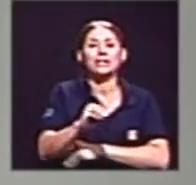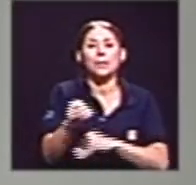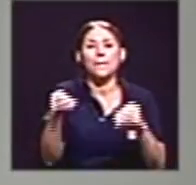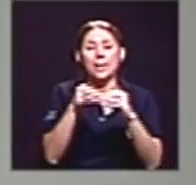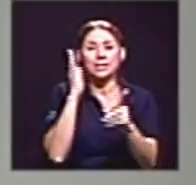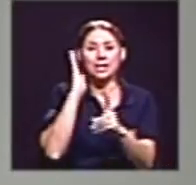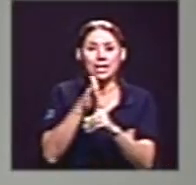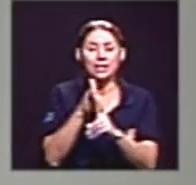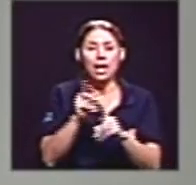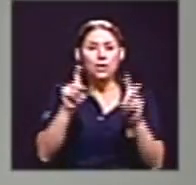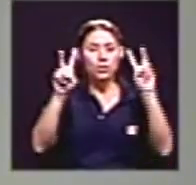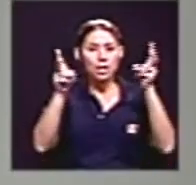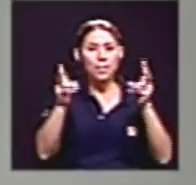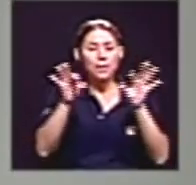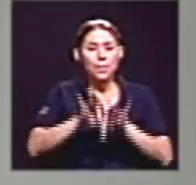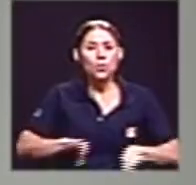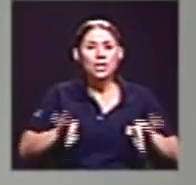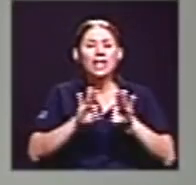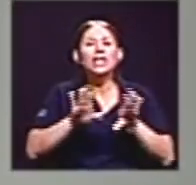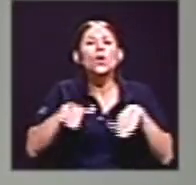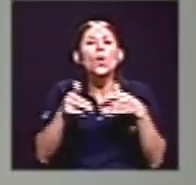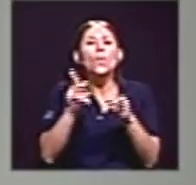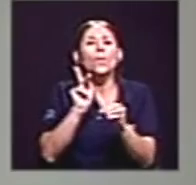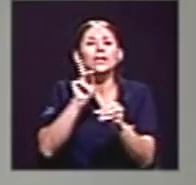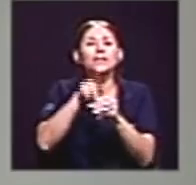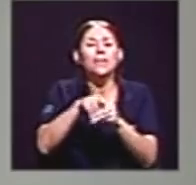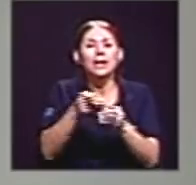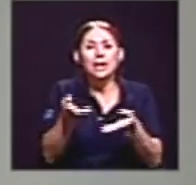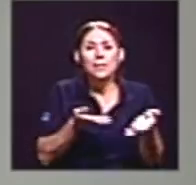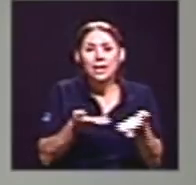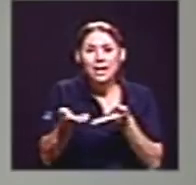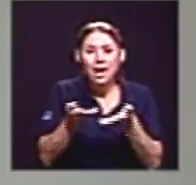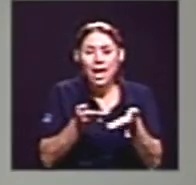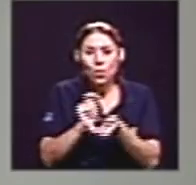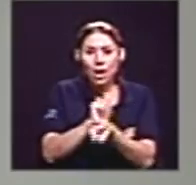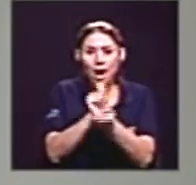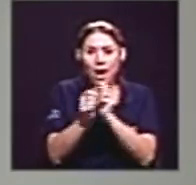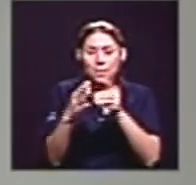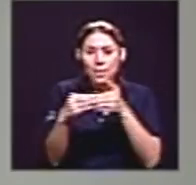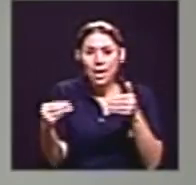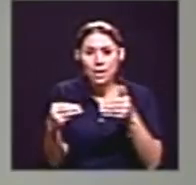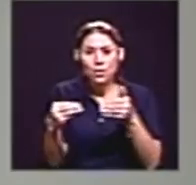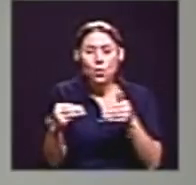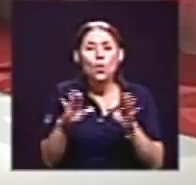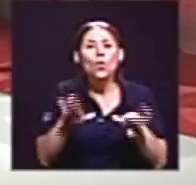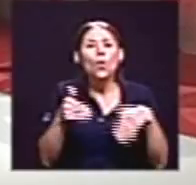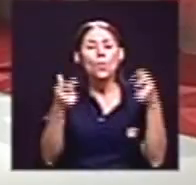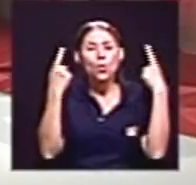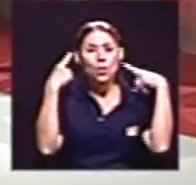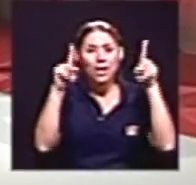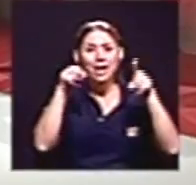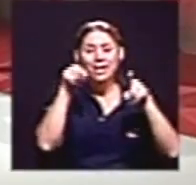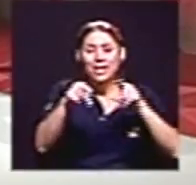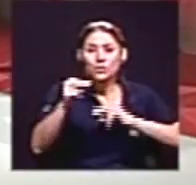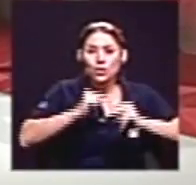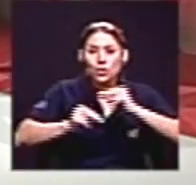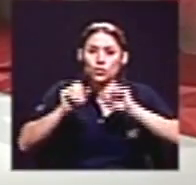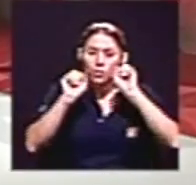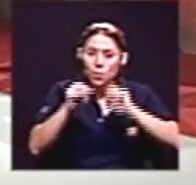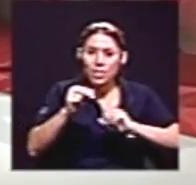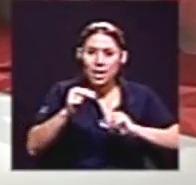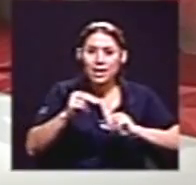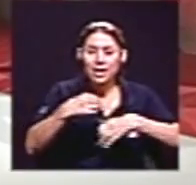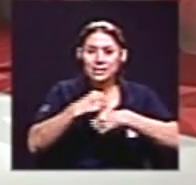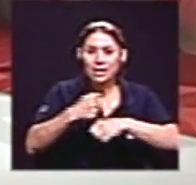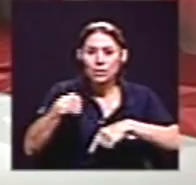cómo participar en el mercado cambiario y cómo ir logrando que los riesgos cambiarios se puedan negociar en el tiempo, y esto es lo